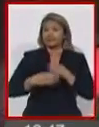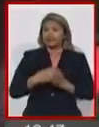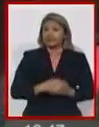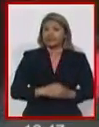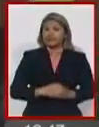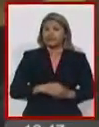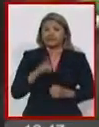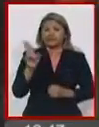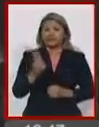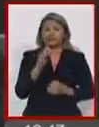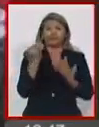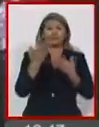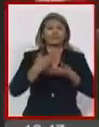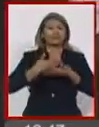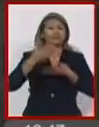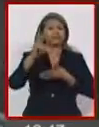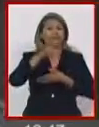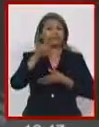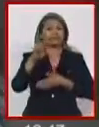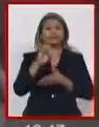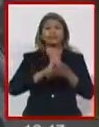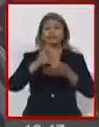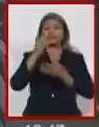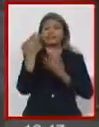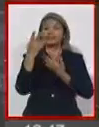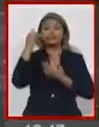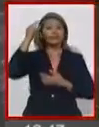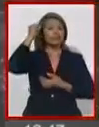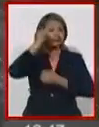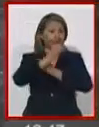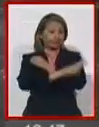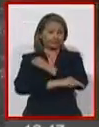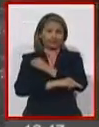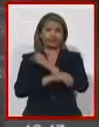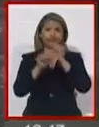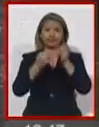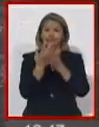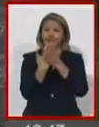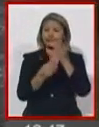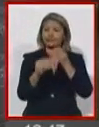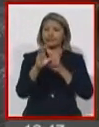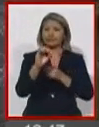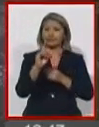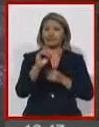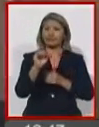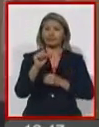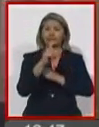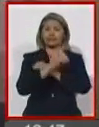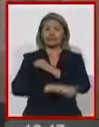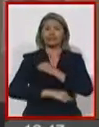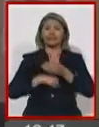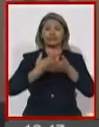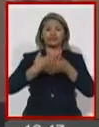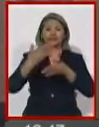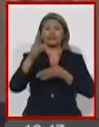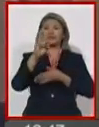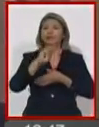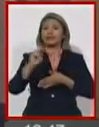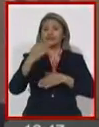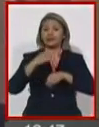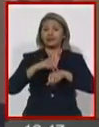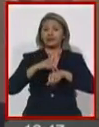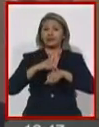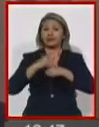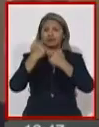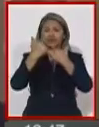Universitarios aguardarán hasta el 22 de enero, esperando que el gobierno nacional pueda abrogar el Código Penal. El día martes tiene un